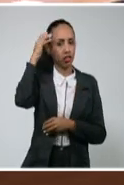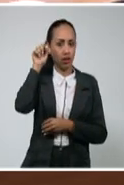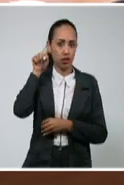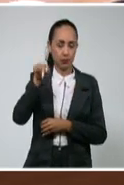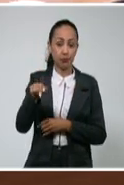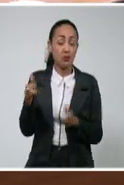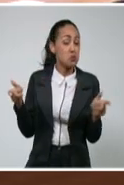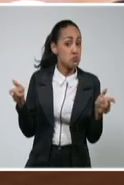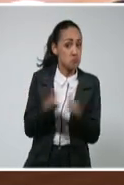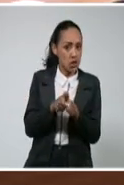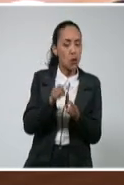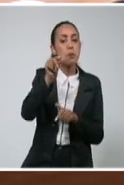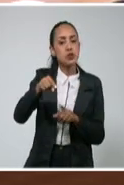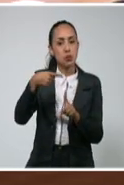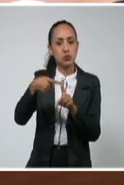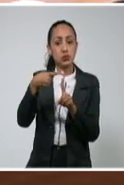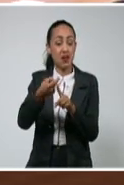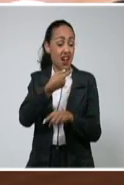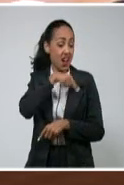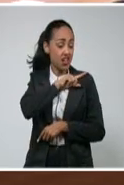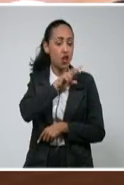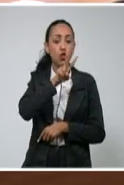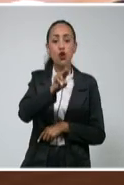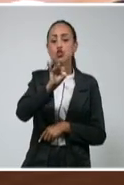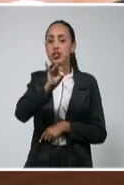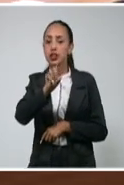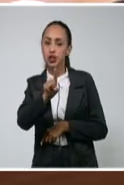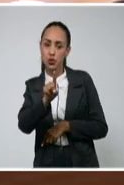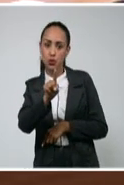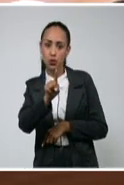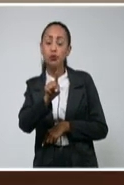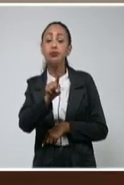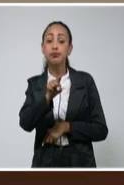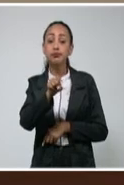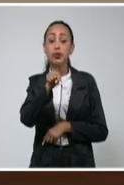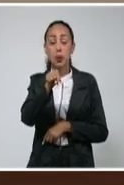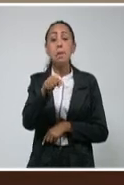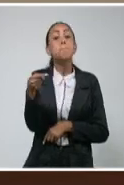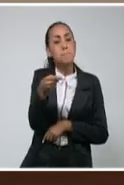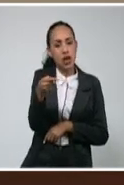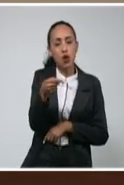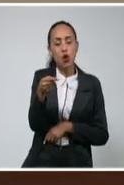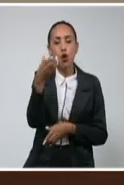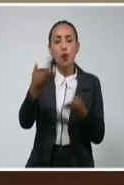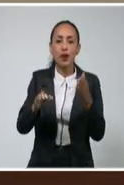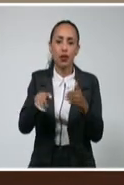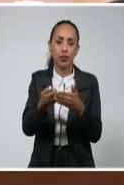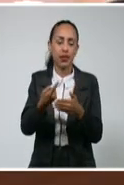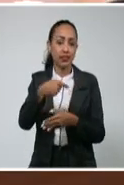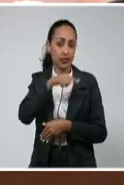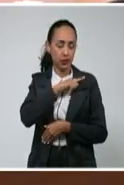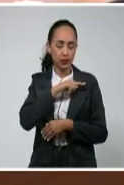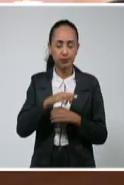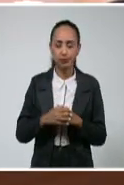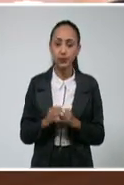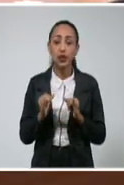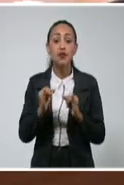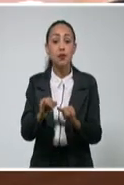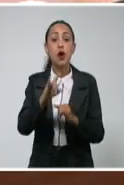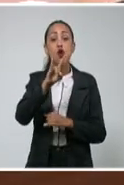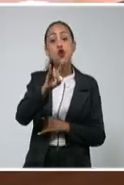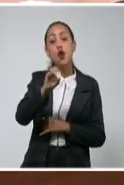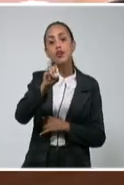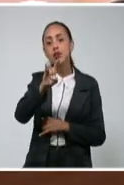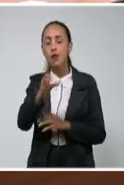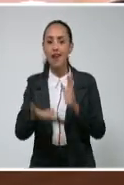de casos activos. Ayer fueron 271 activos menos con respecto al día anterior. Se informan 909 altas. Ayer